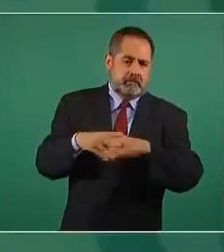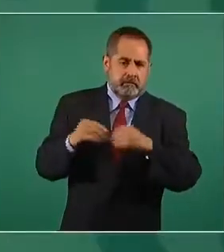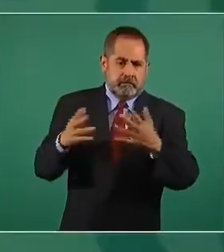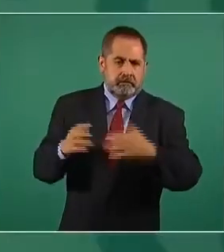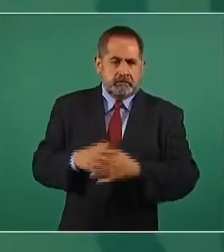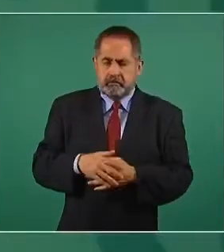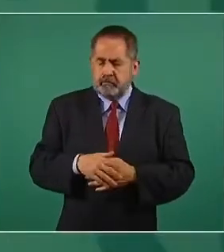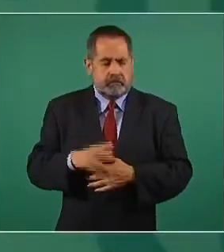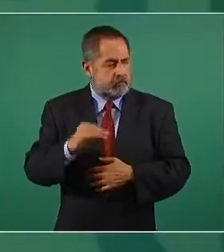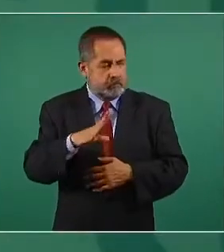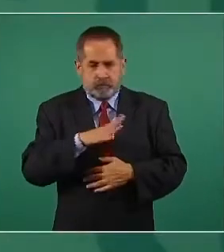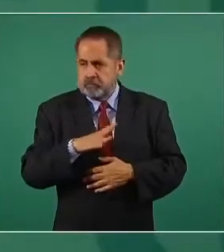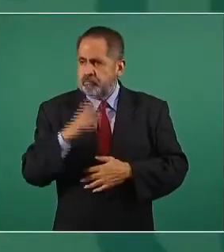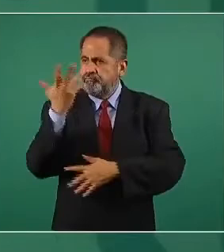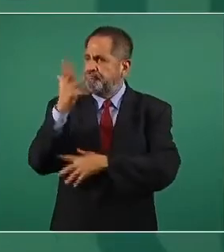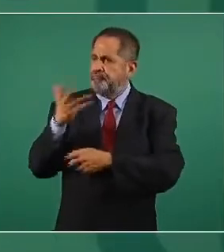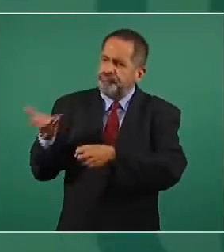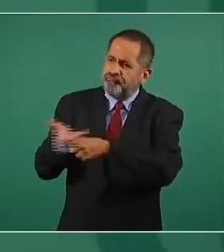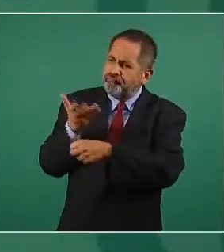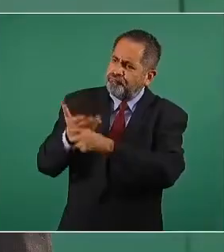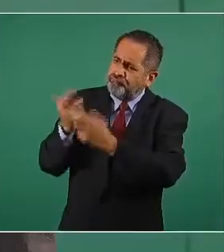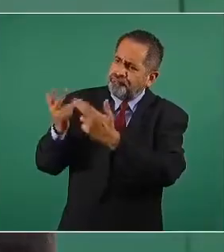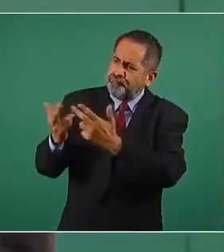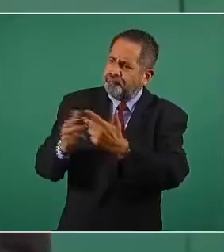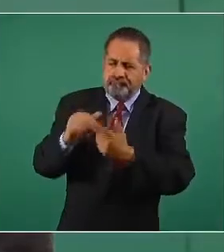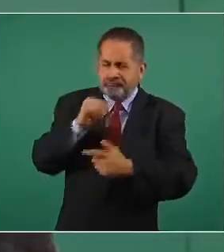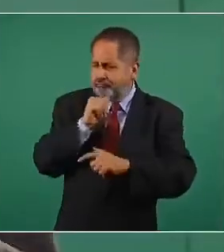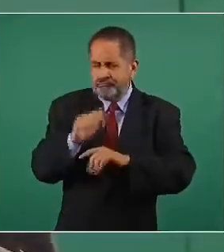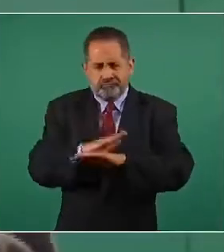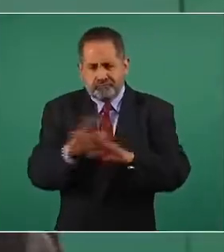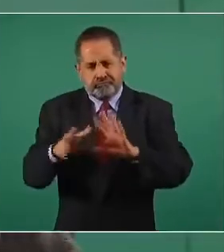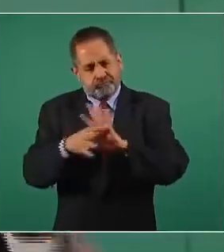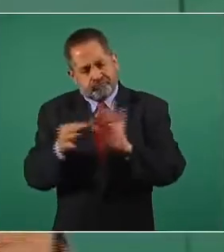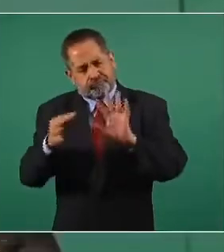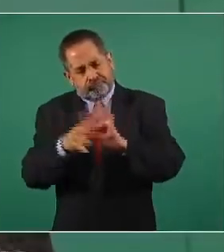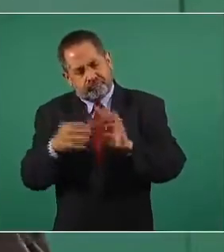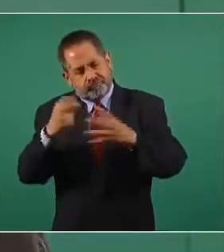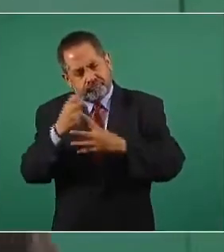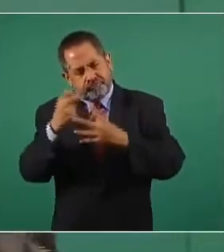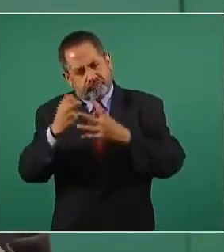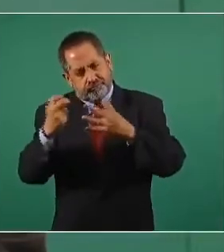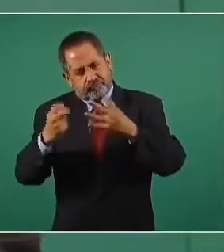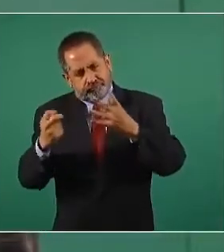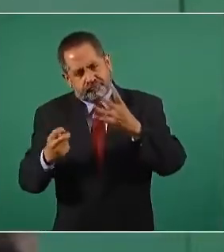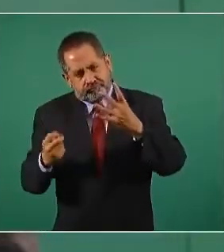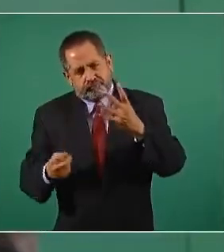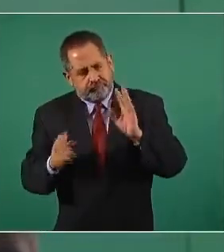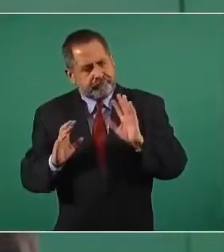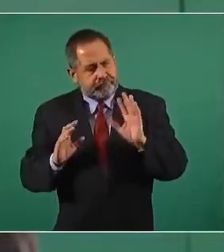mira, no se va a afectar nada, va a ser así, así, así, así, y esto es para